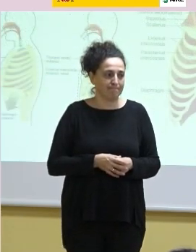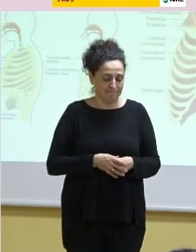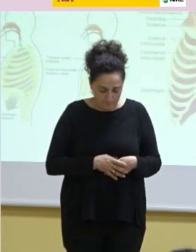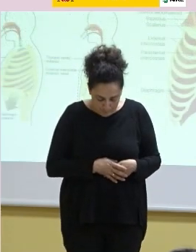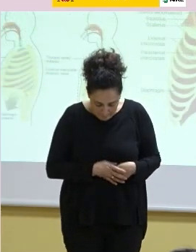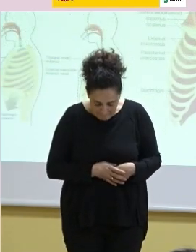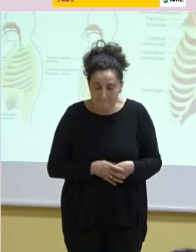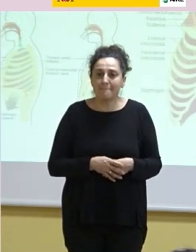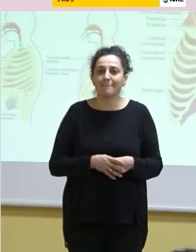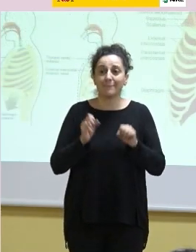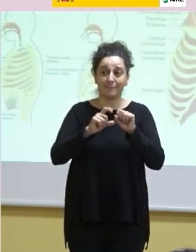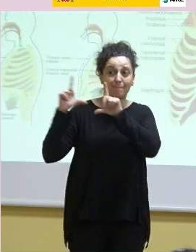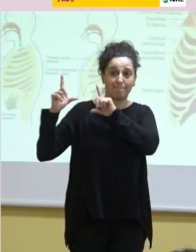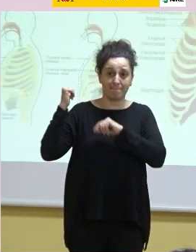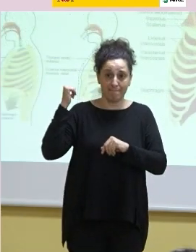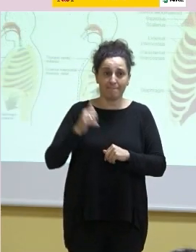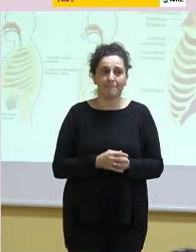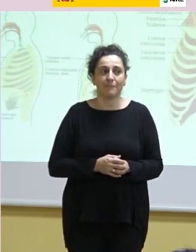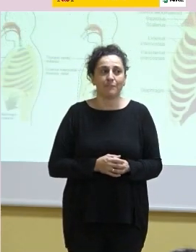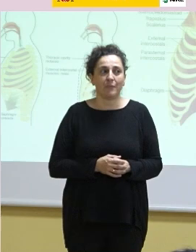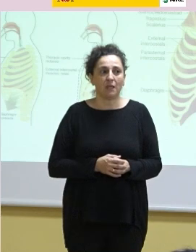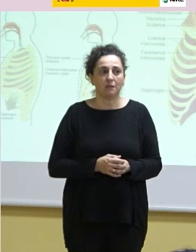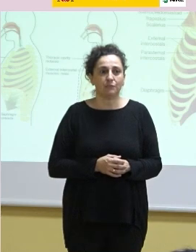Vale, he puesto esta diapositiva